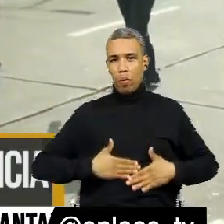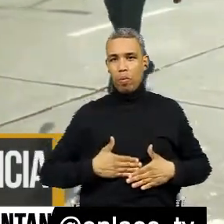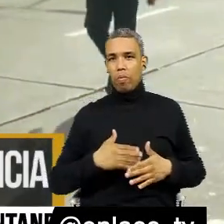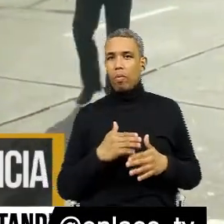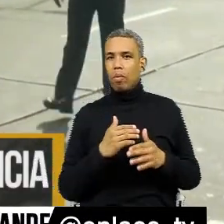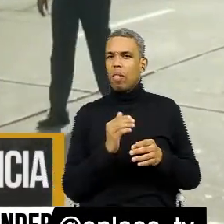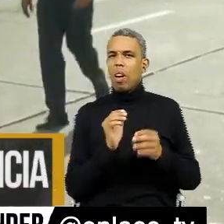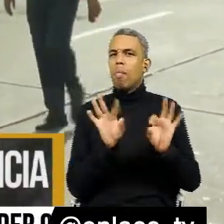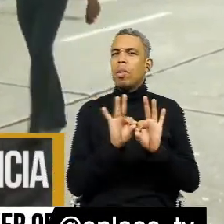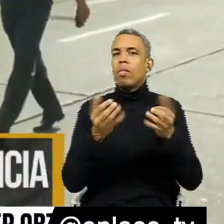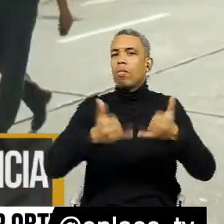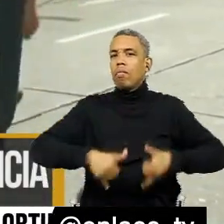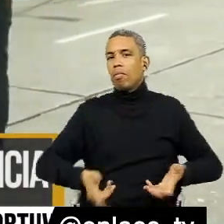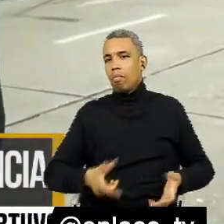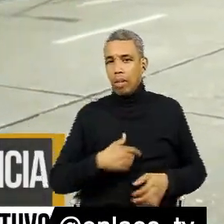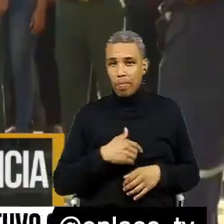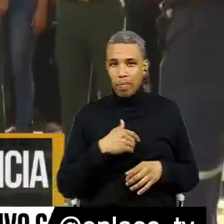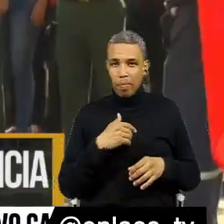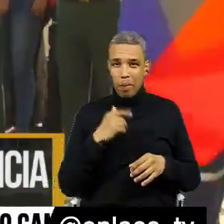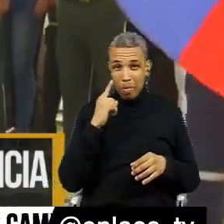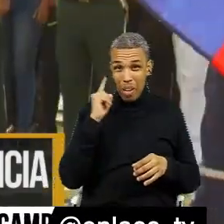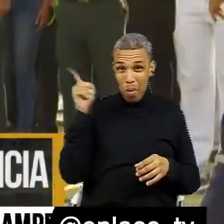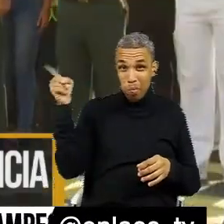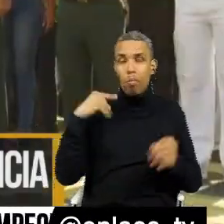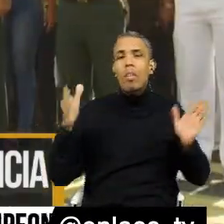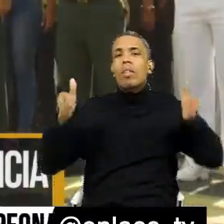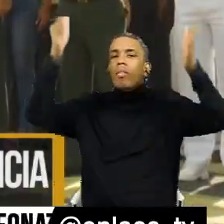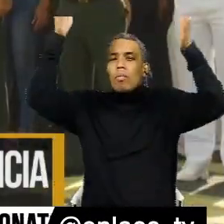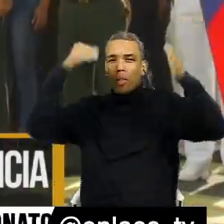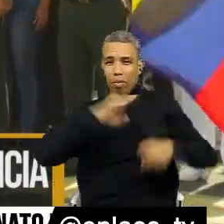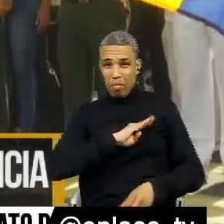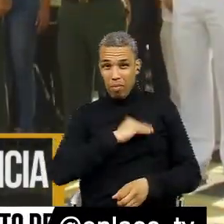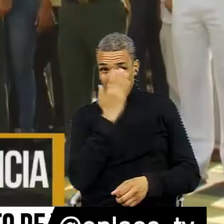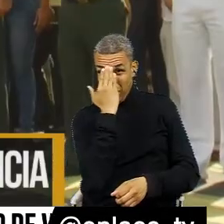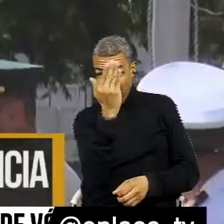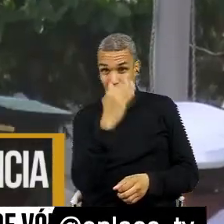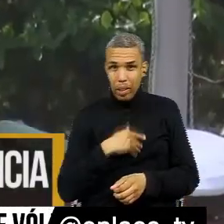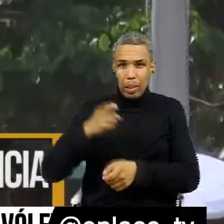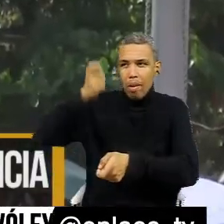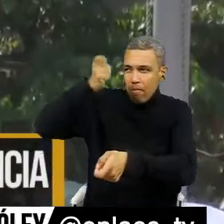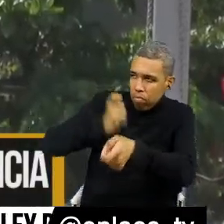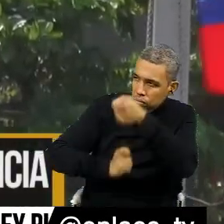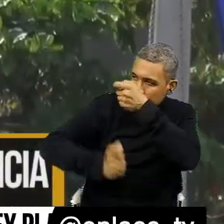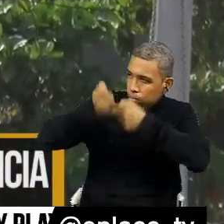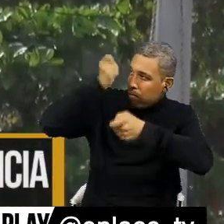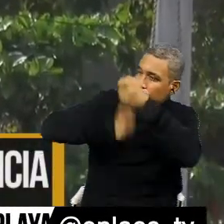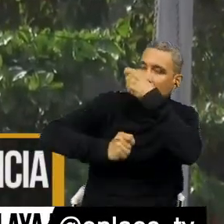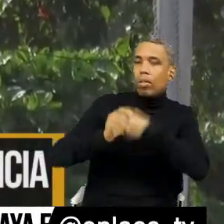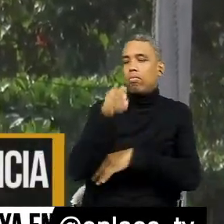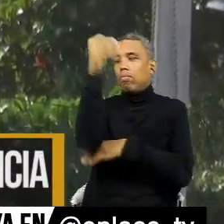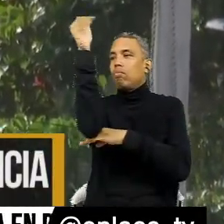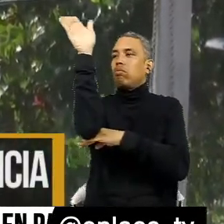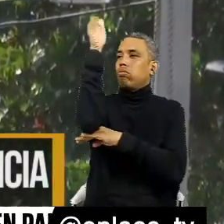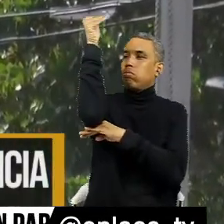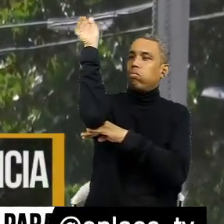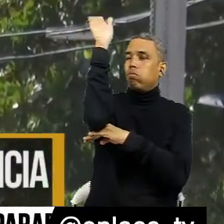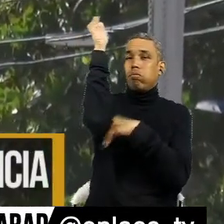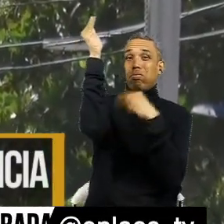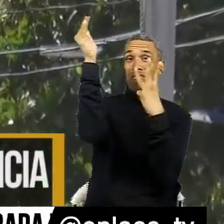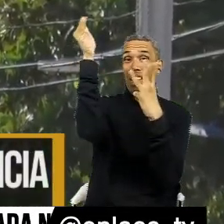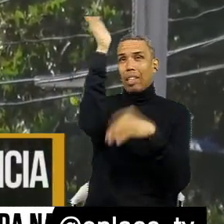de los principales en la plazoleta cívica Luis Pinilla Pinilla, donde se alzó de manera simbólica las banderas de Colombia, Santander y Barranca